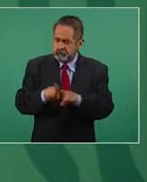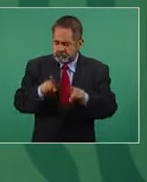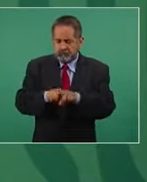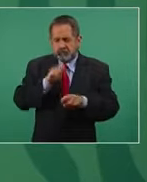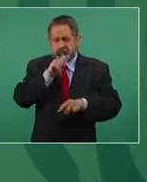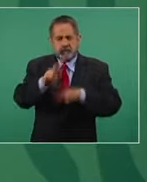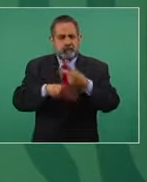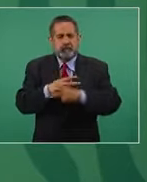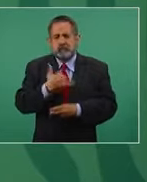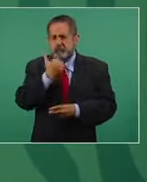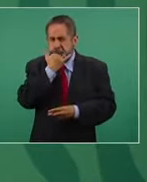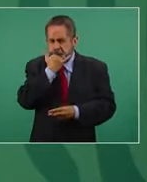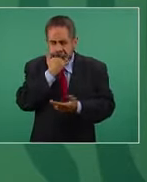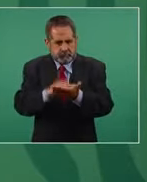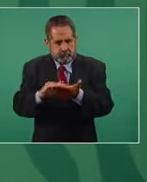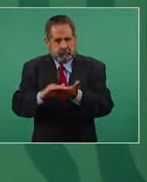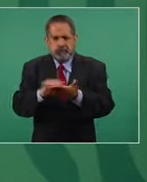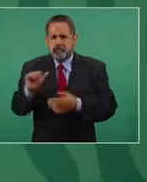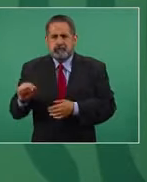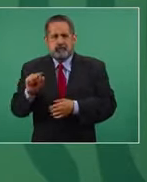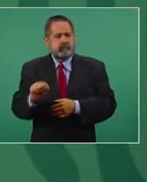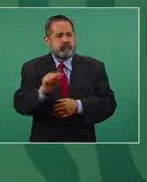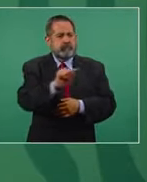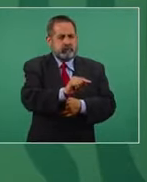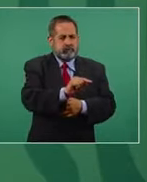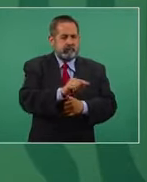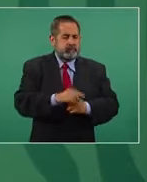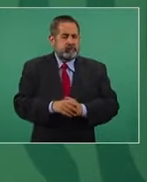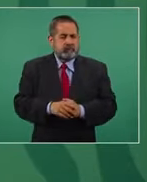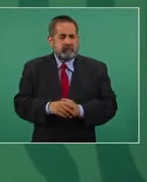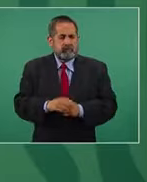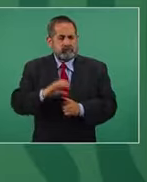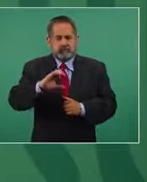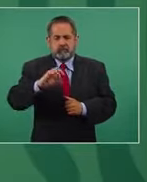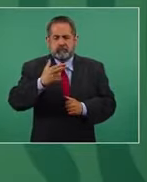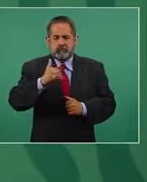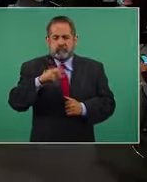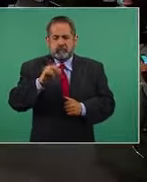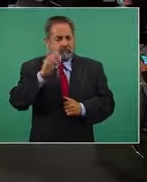hacer en el caso del pueblo chino que fue